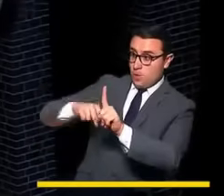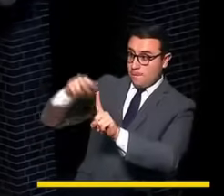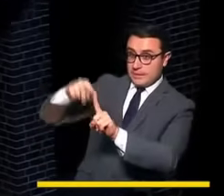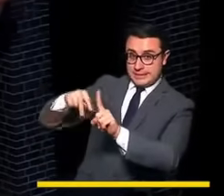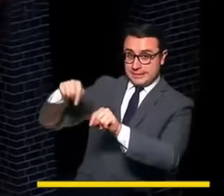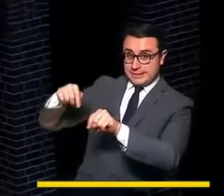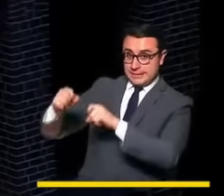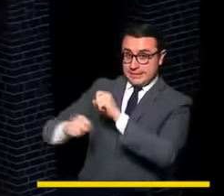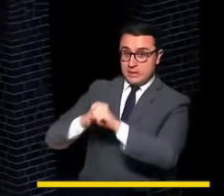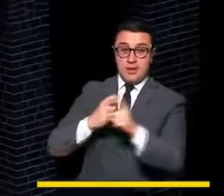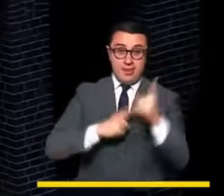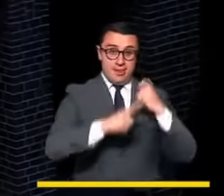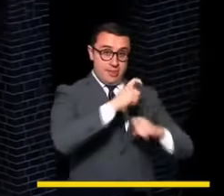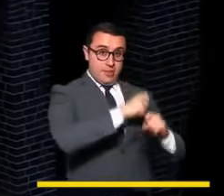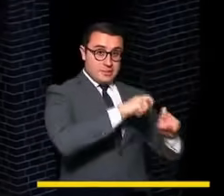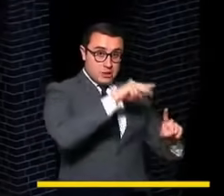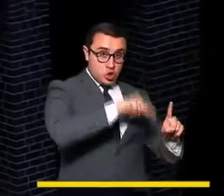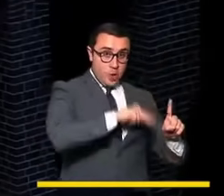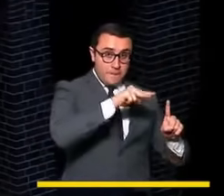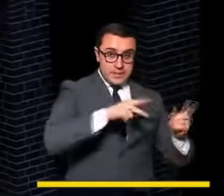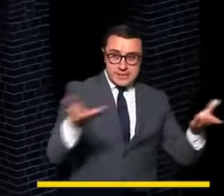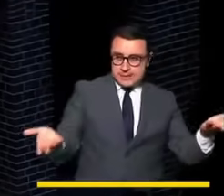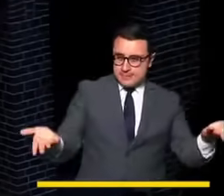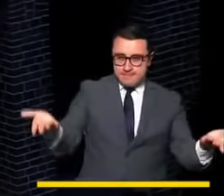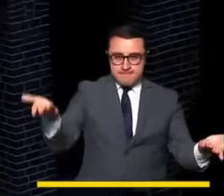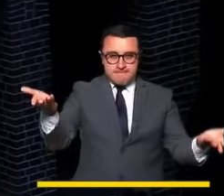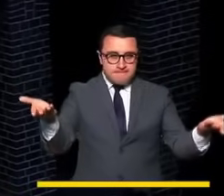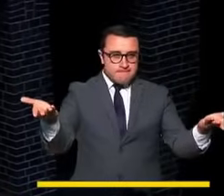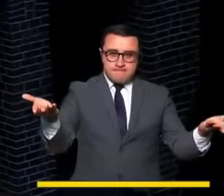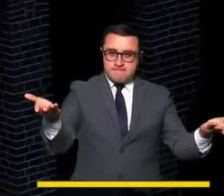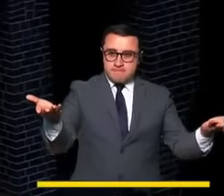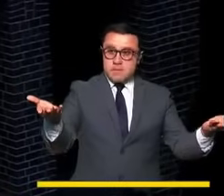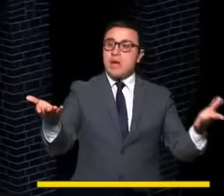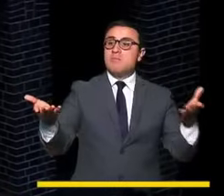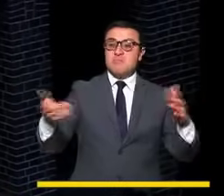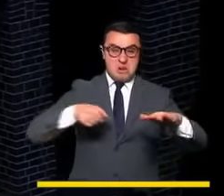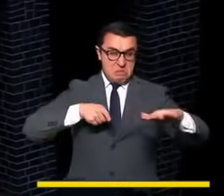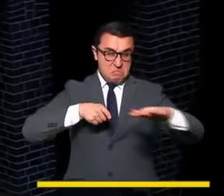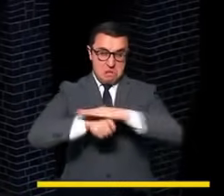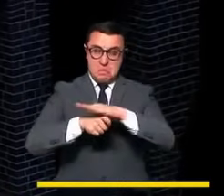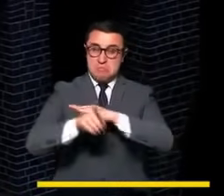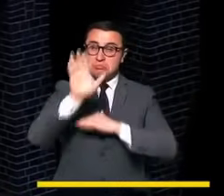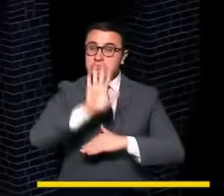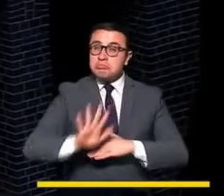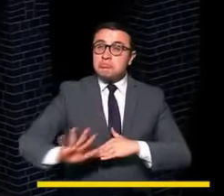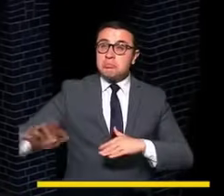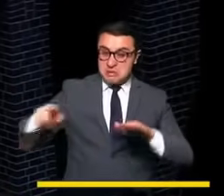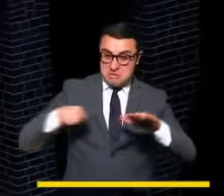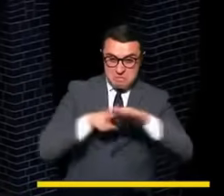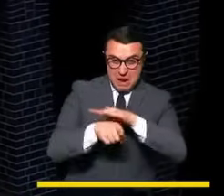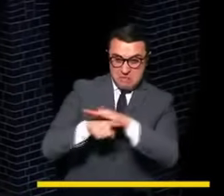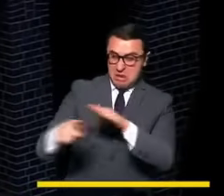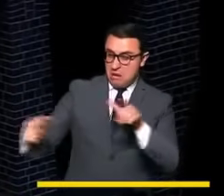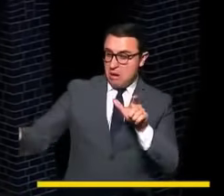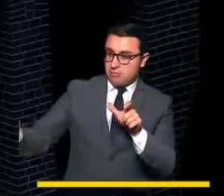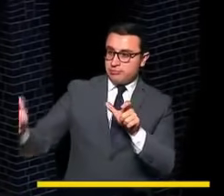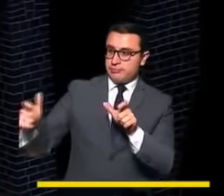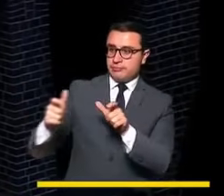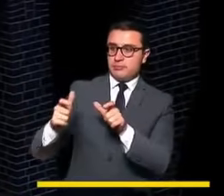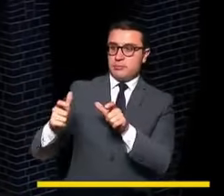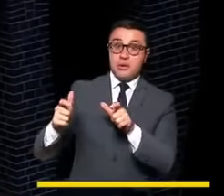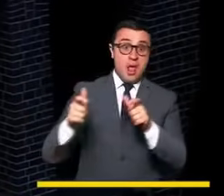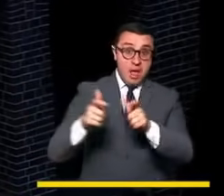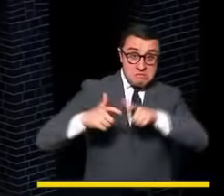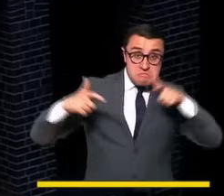los dos meses del año anterior, tenemos una reducción del homicidio. No un ascenso como